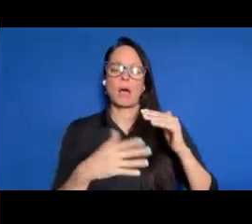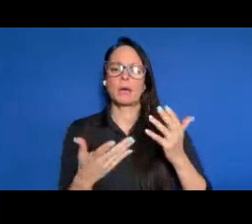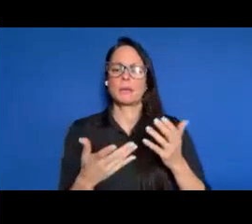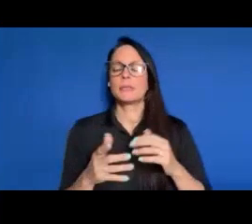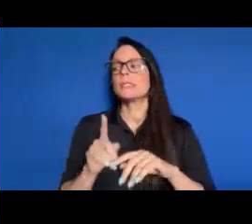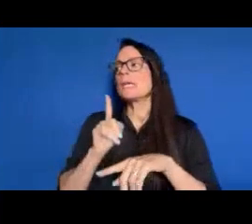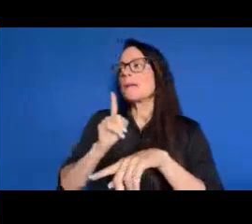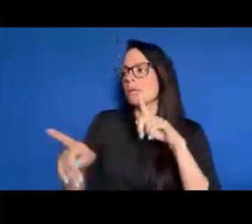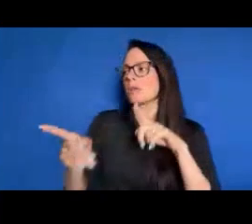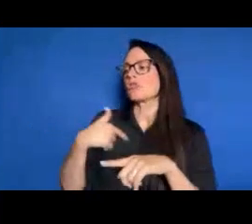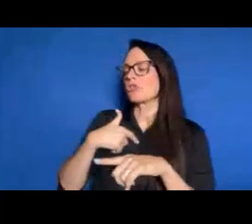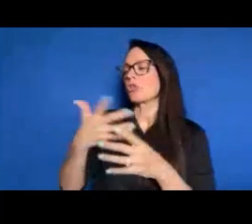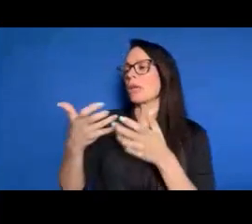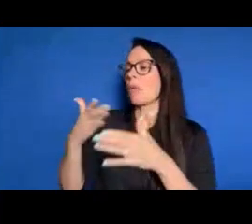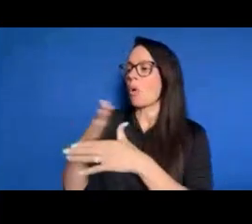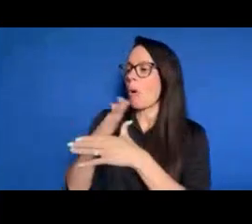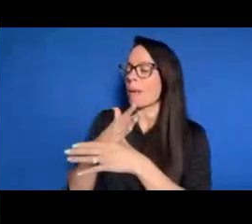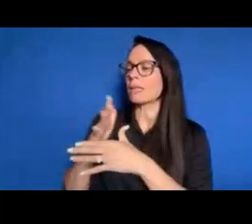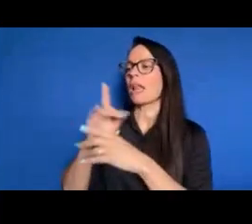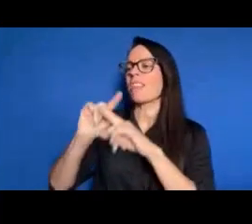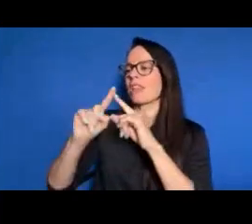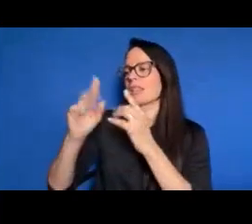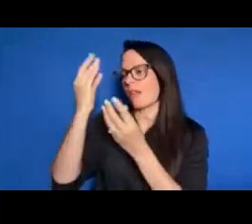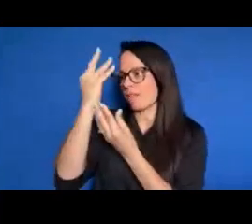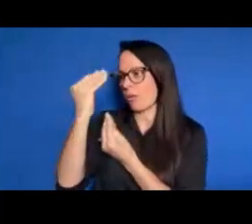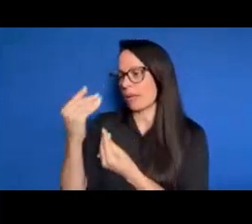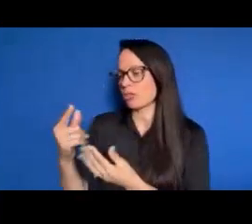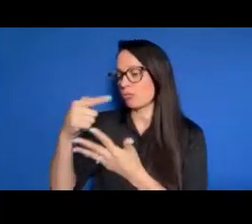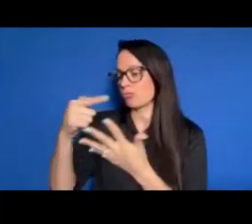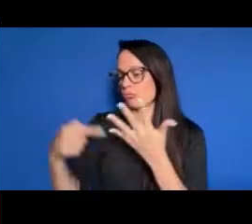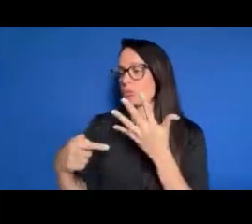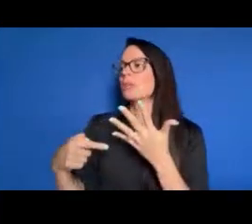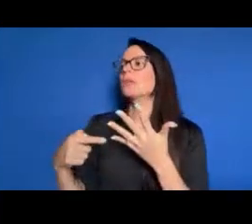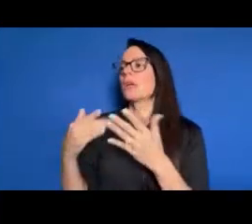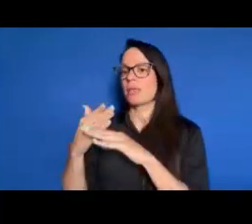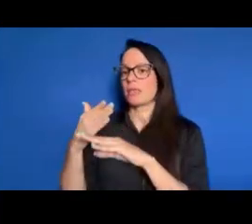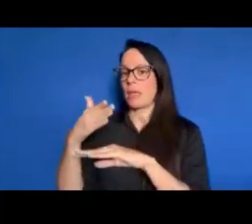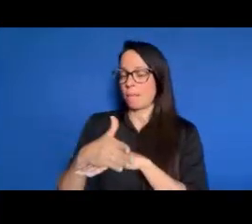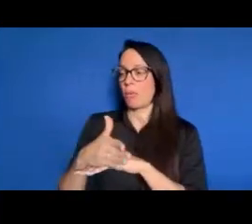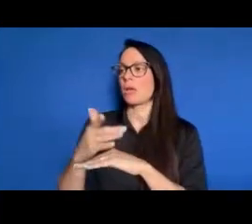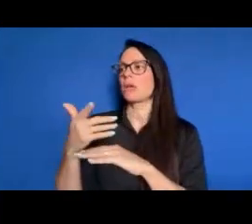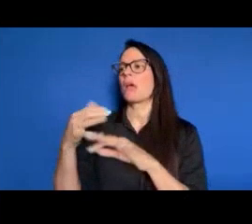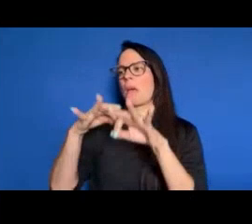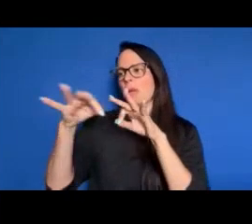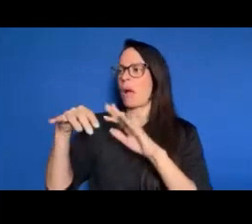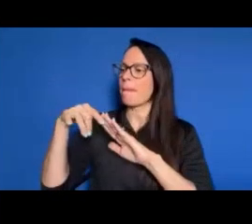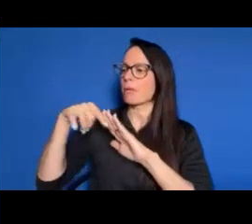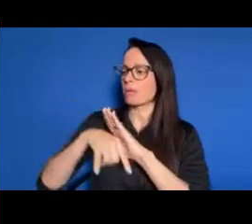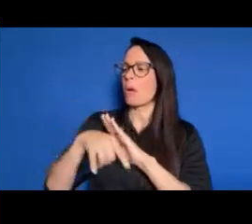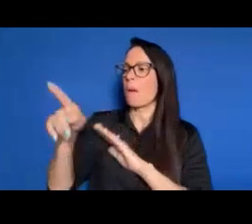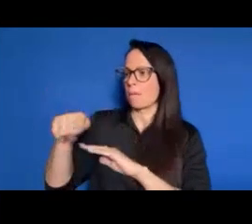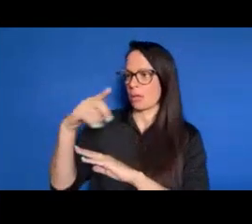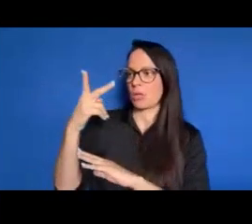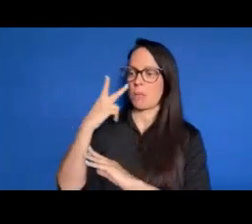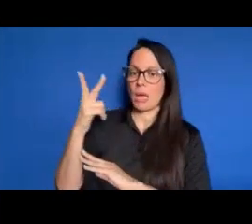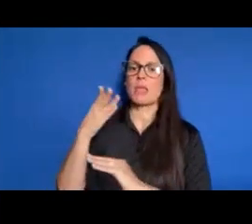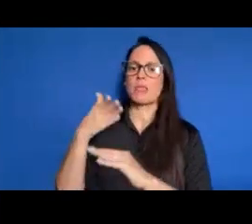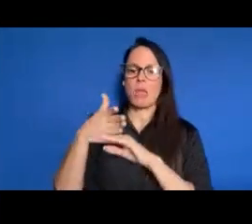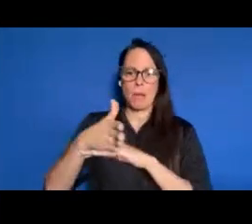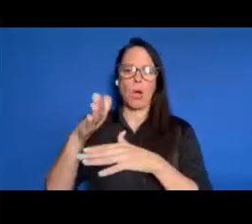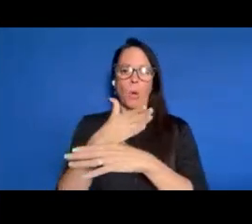la referencia y los mapas ya con lo que son los tractos censales para que lo tengan en consideración. Se lo puedo compartir para que el comité completo